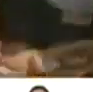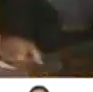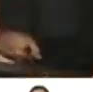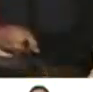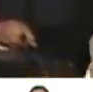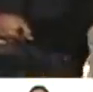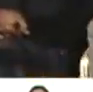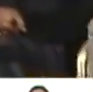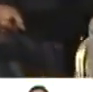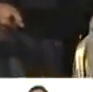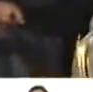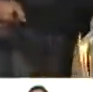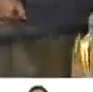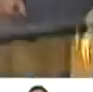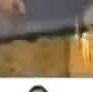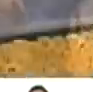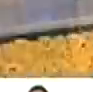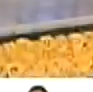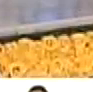Valga